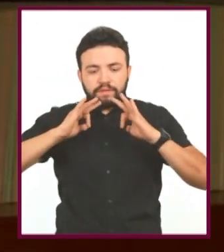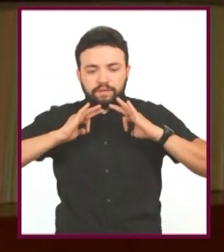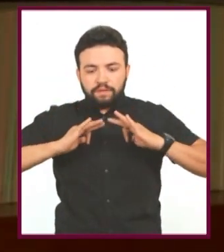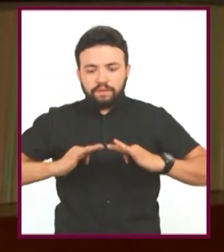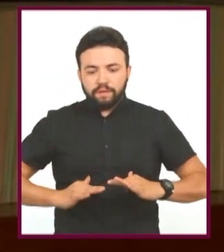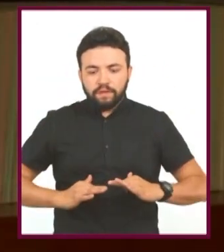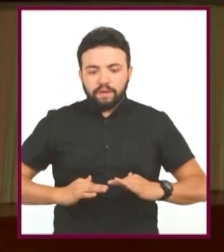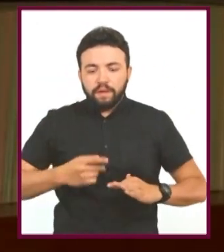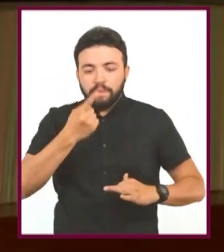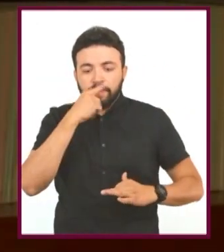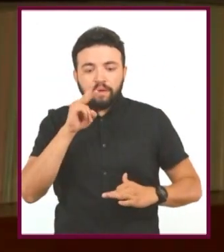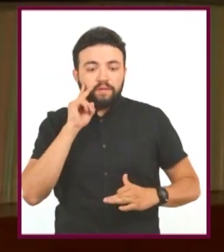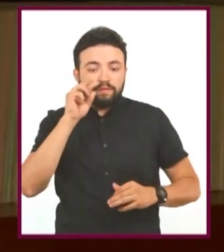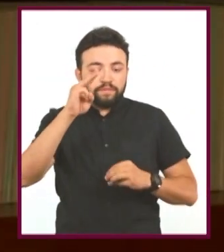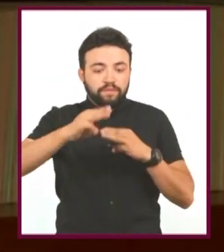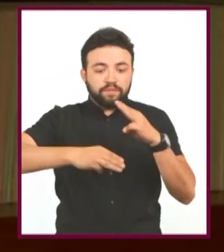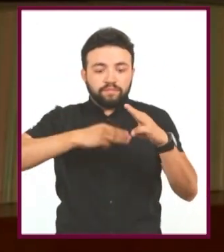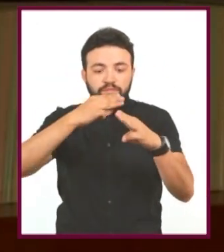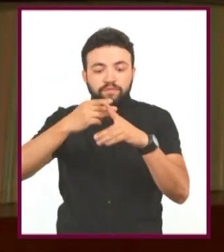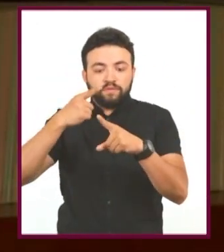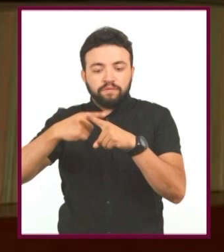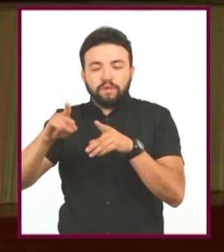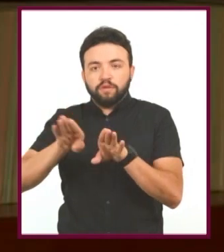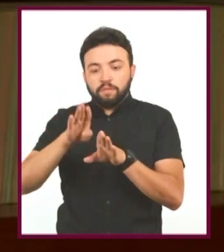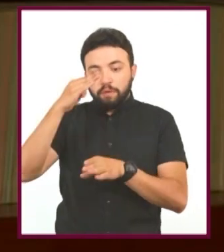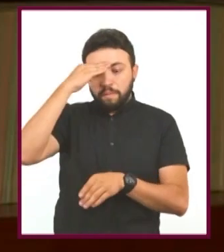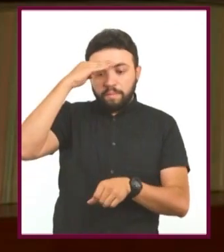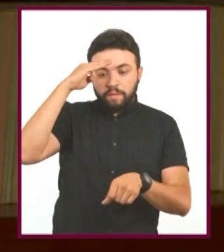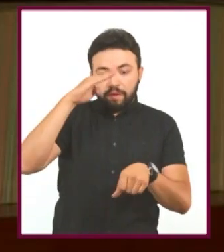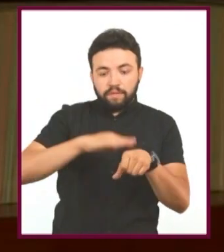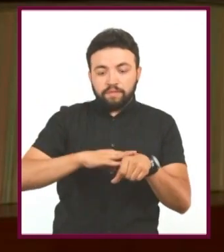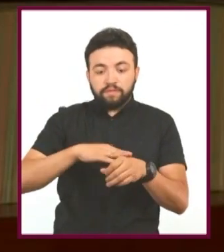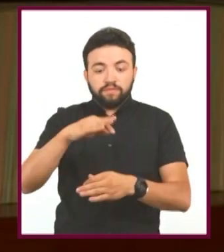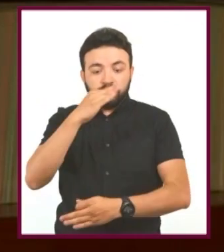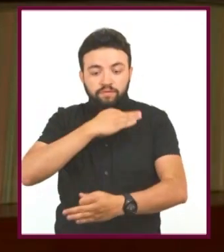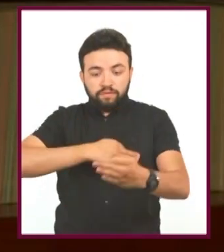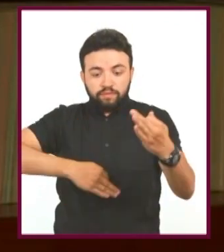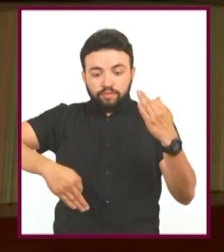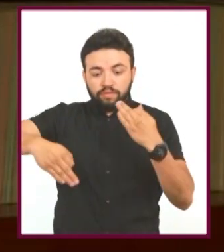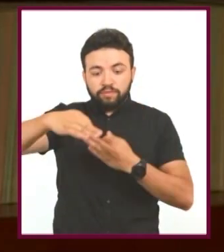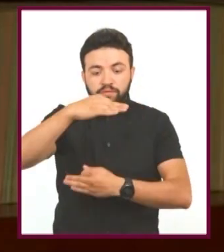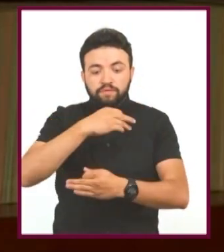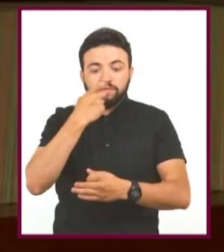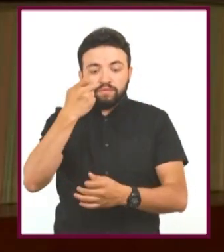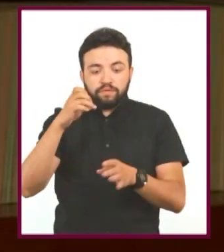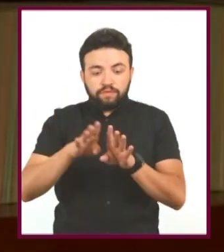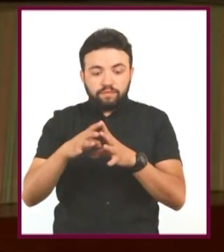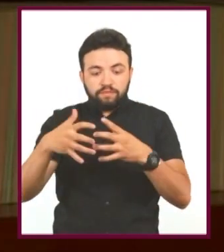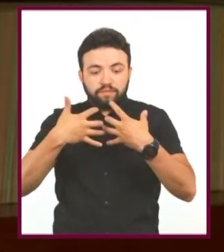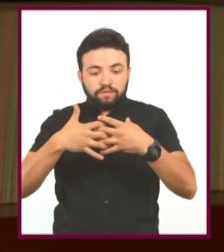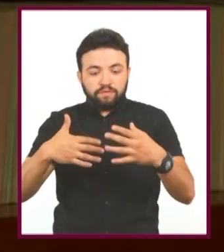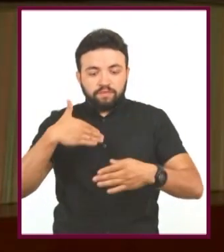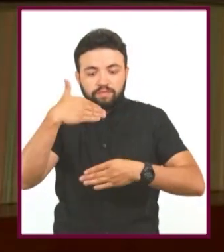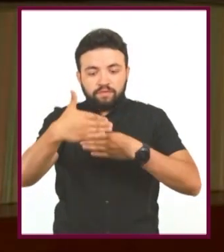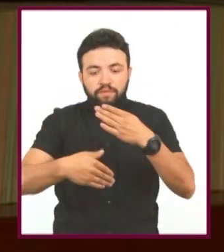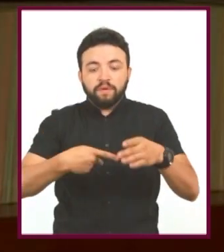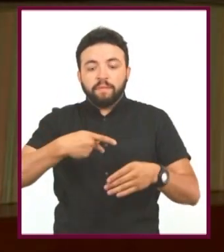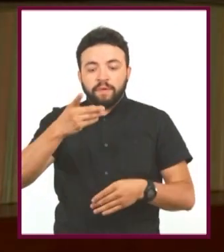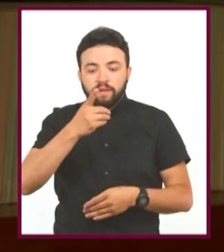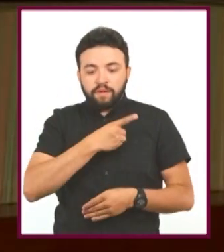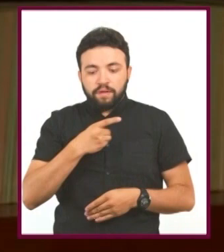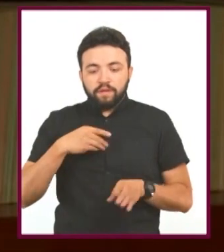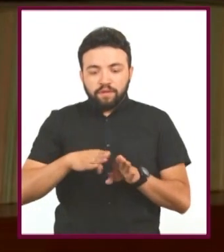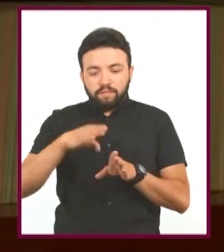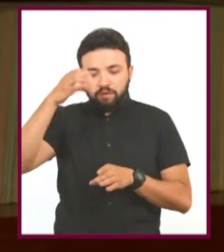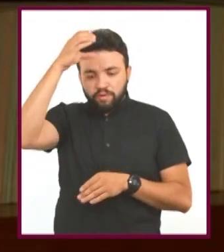deciding on some response, memory. All these localized processes settle down, but what remains is wakefulness,